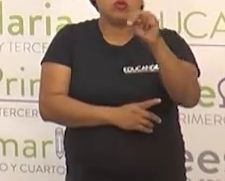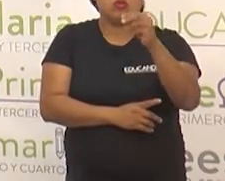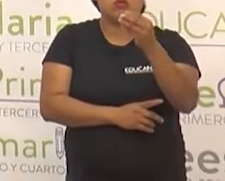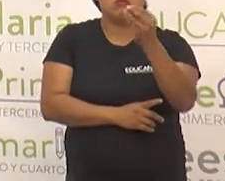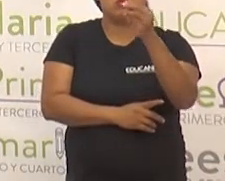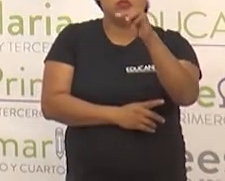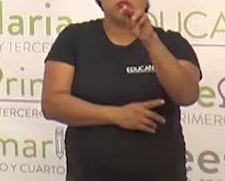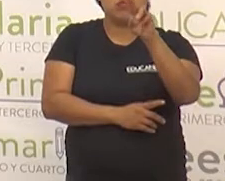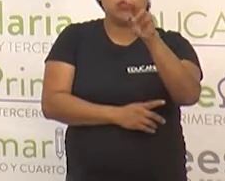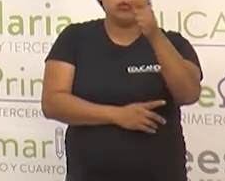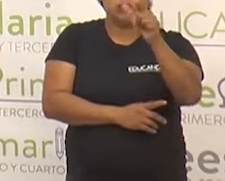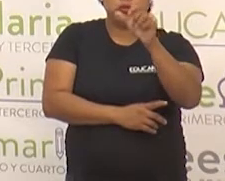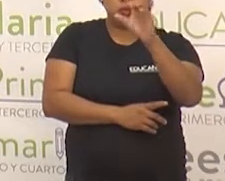mucha azúcar